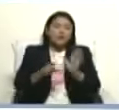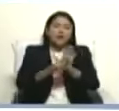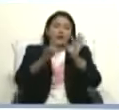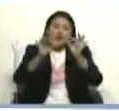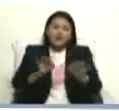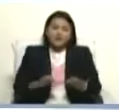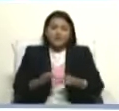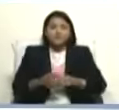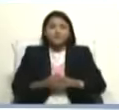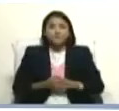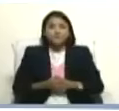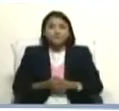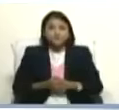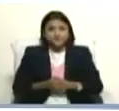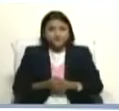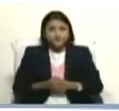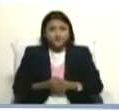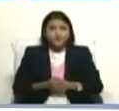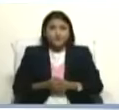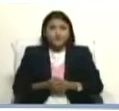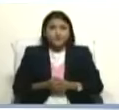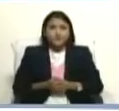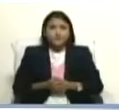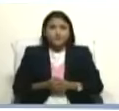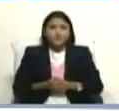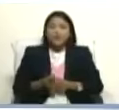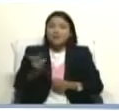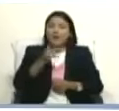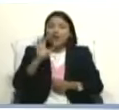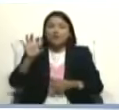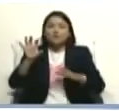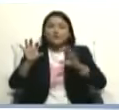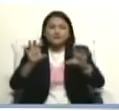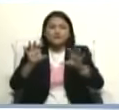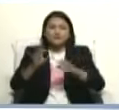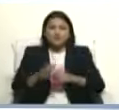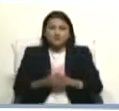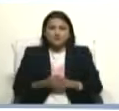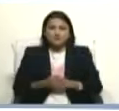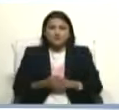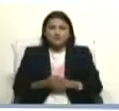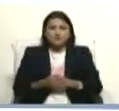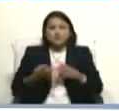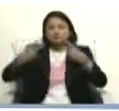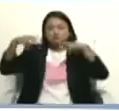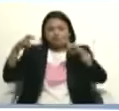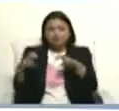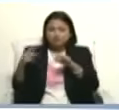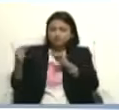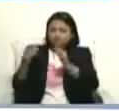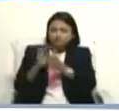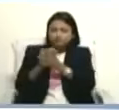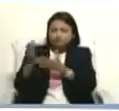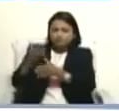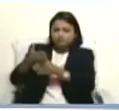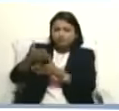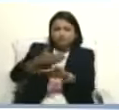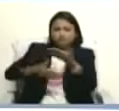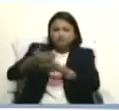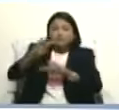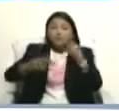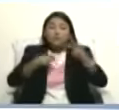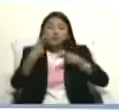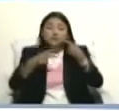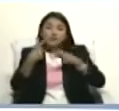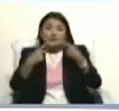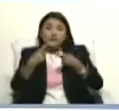una solución práctica y satisfactoria para ambas partes, mediante negociaciones amistosas,